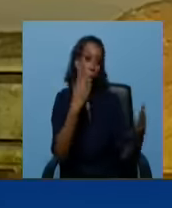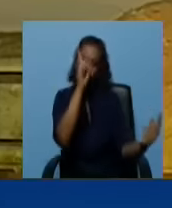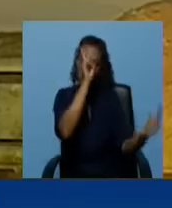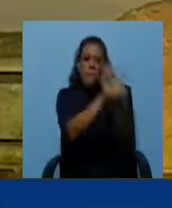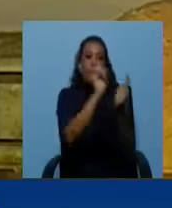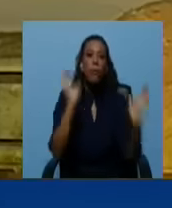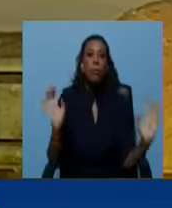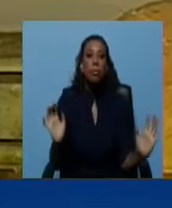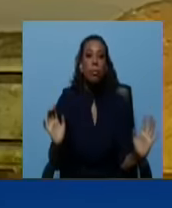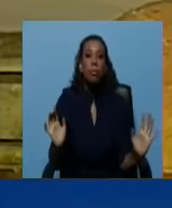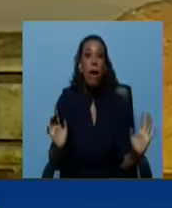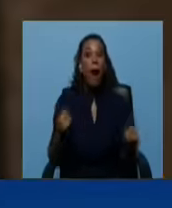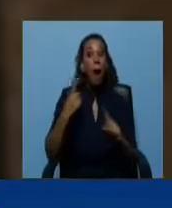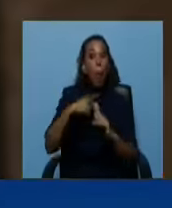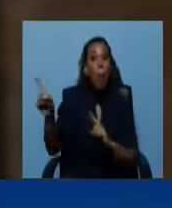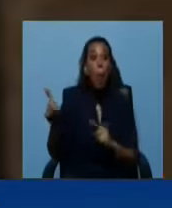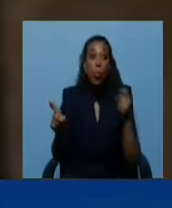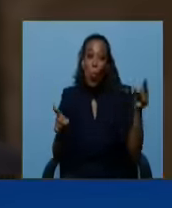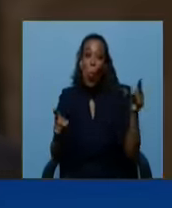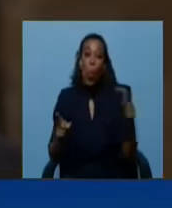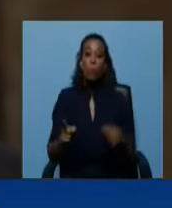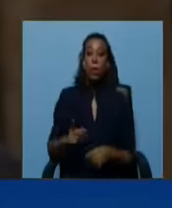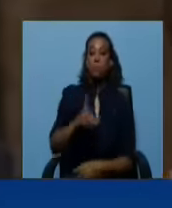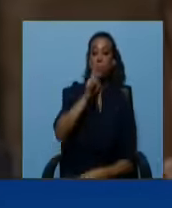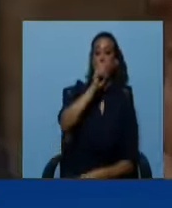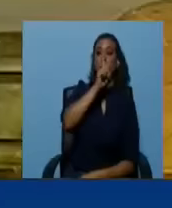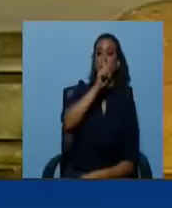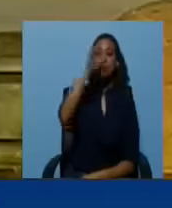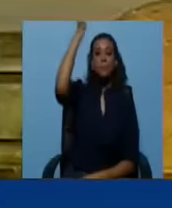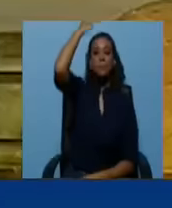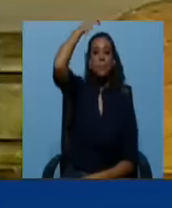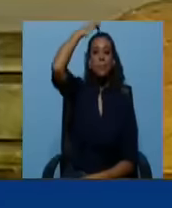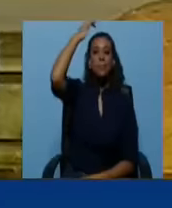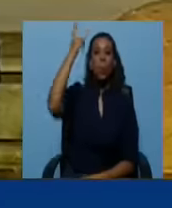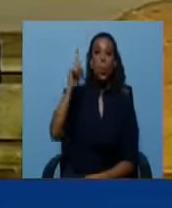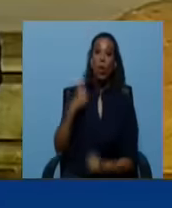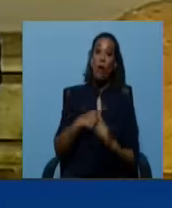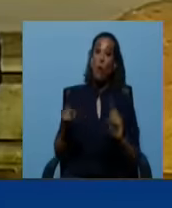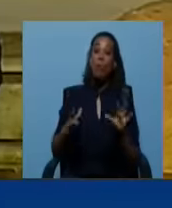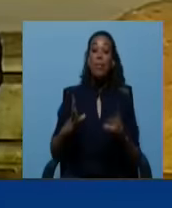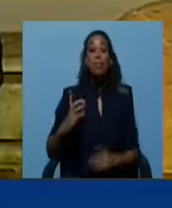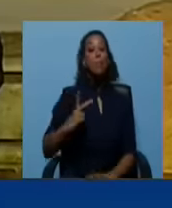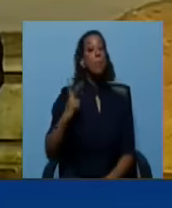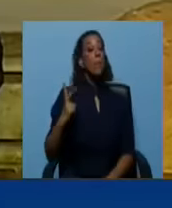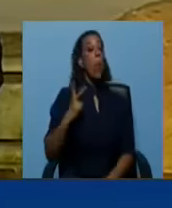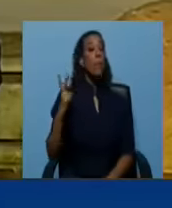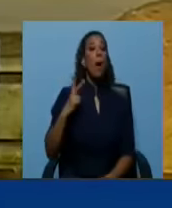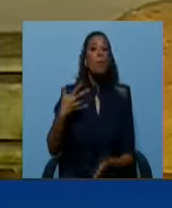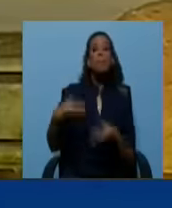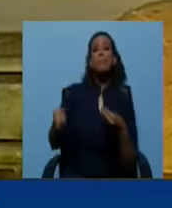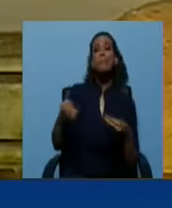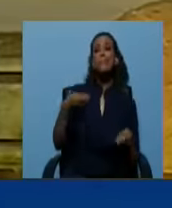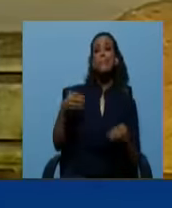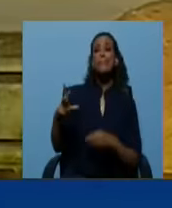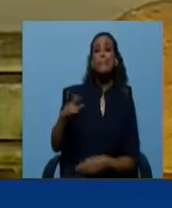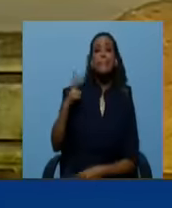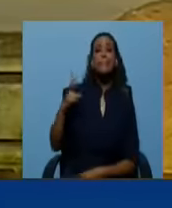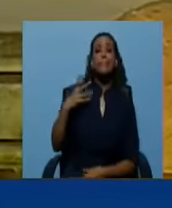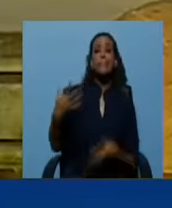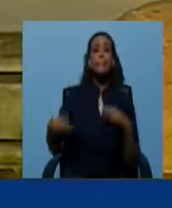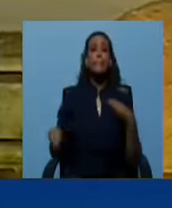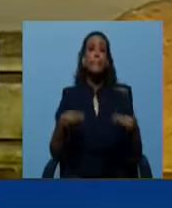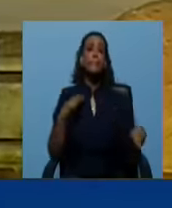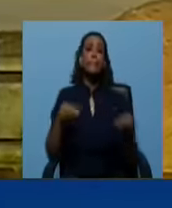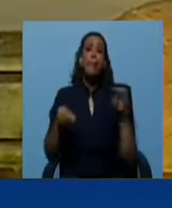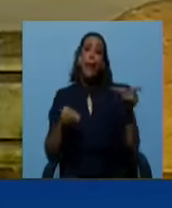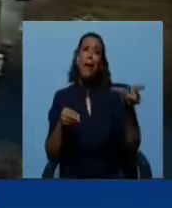frente. Aquellos lo hacen por la espalda. Son métodos. Uno llama la diplomacia blanda. ¿Cómo es que llama?